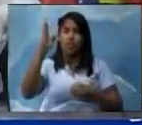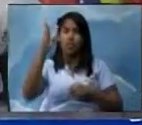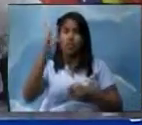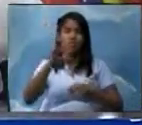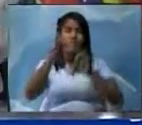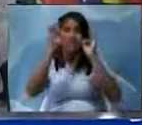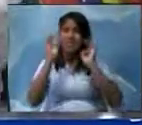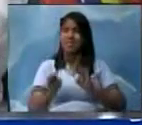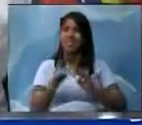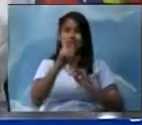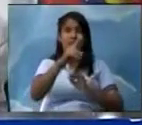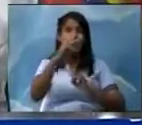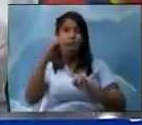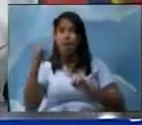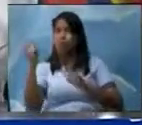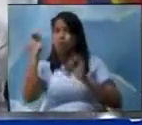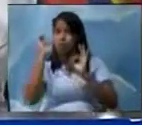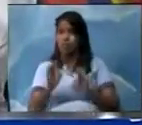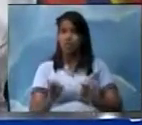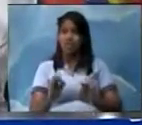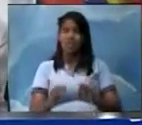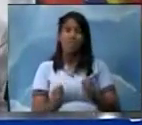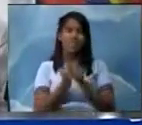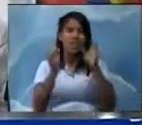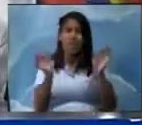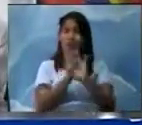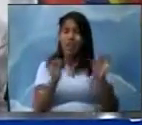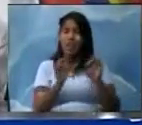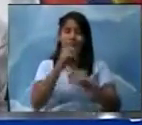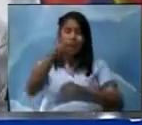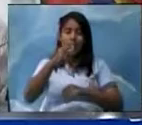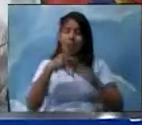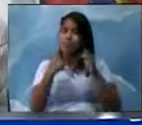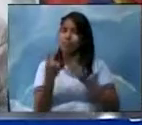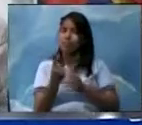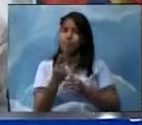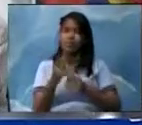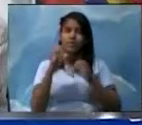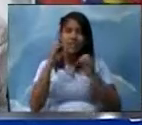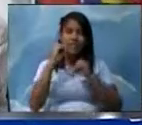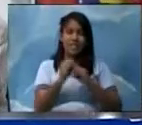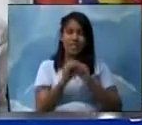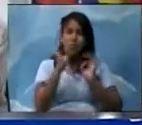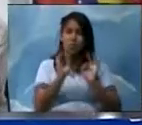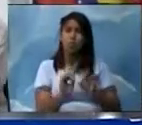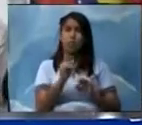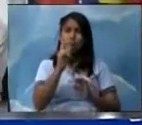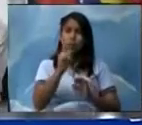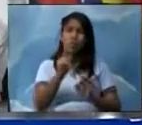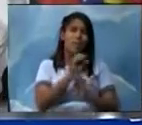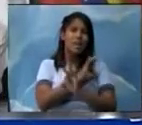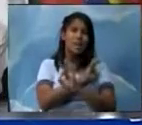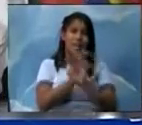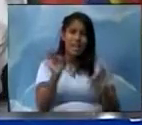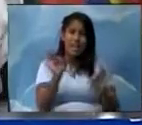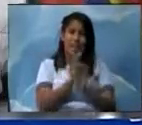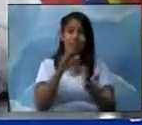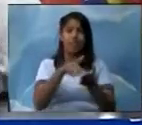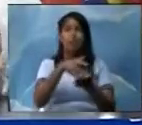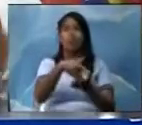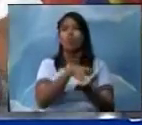100% sin que nos quede mire ni el 1% ni 0,1 por nada de